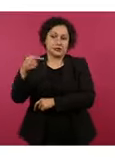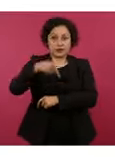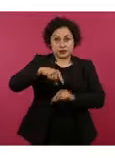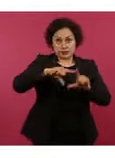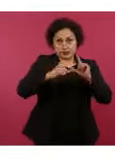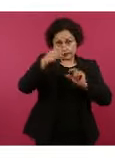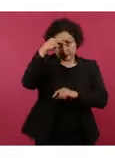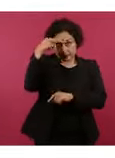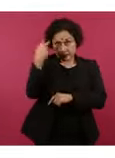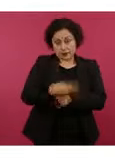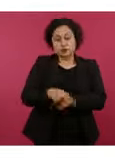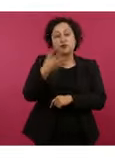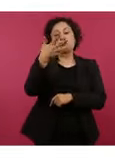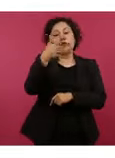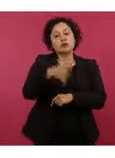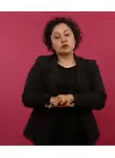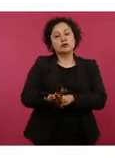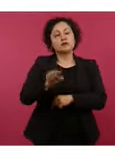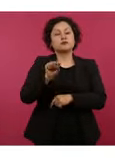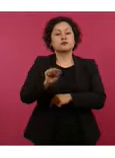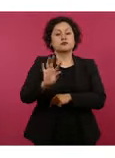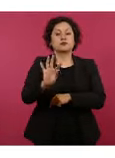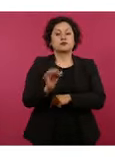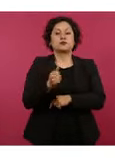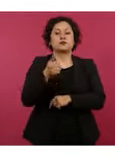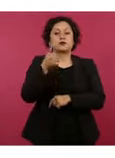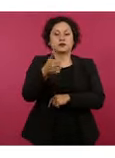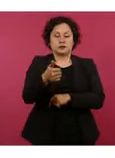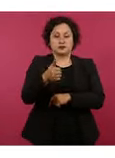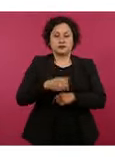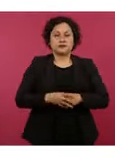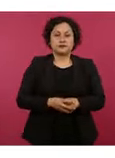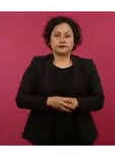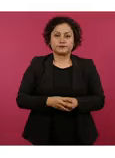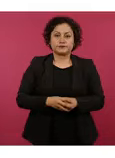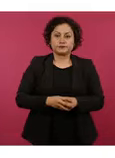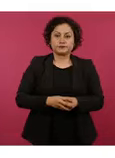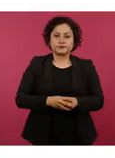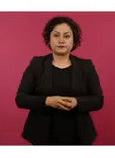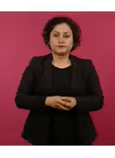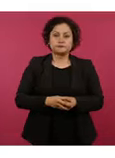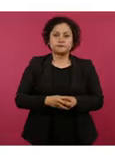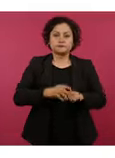nacional 10 pesos con 46 centavos. De las